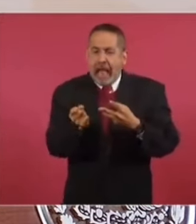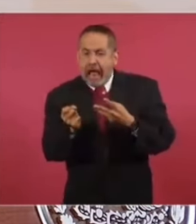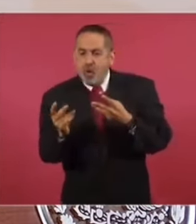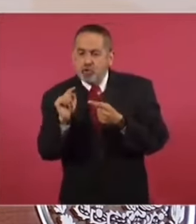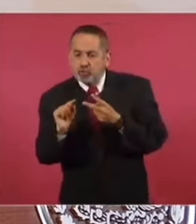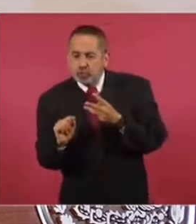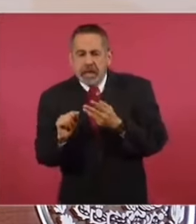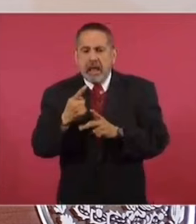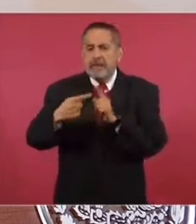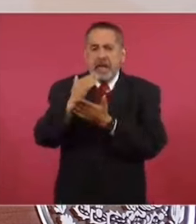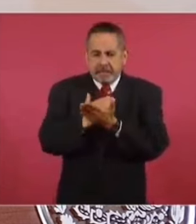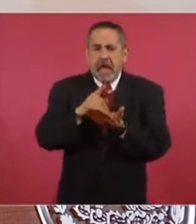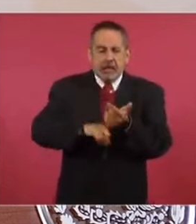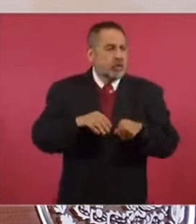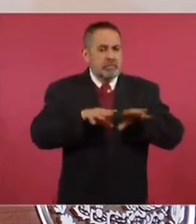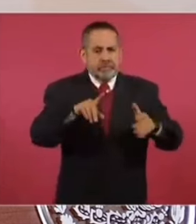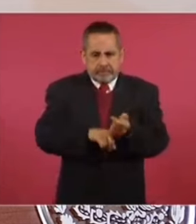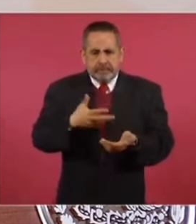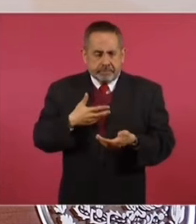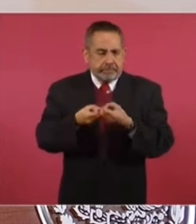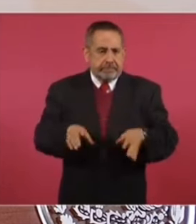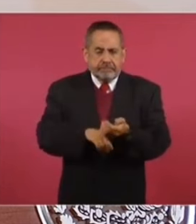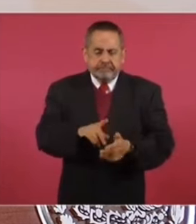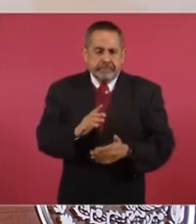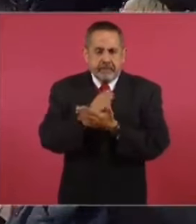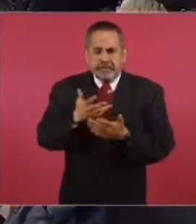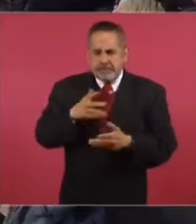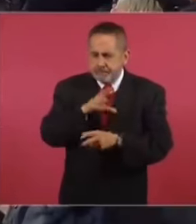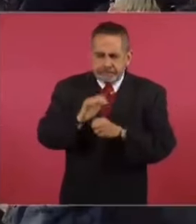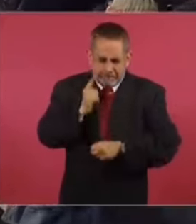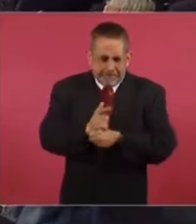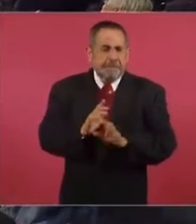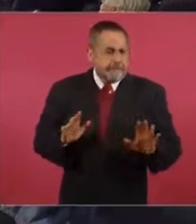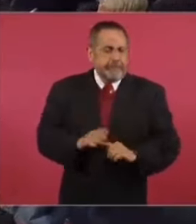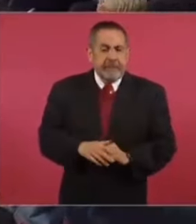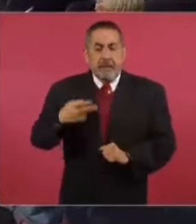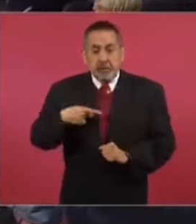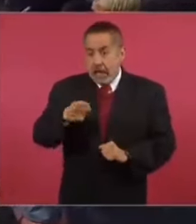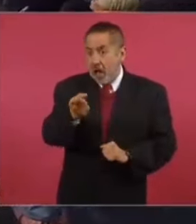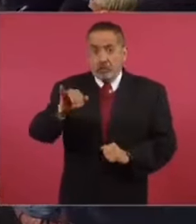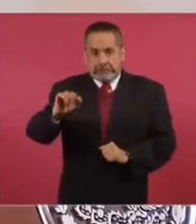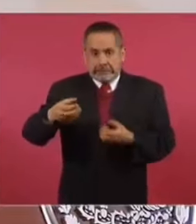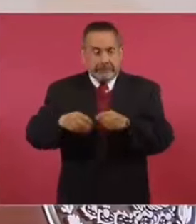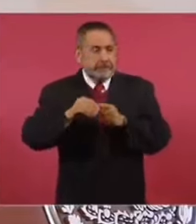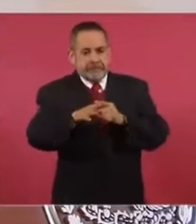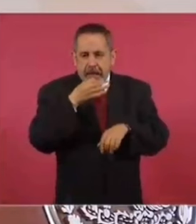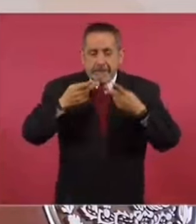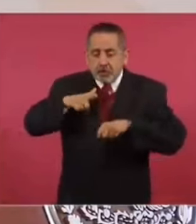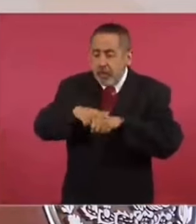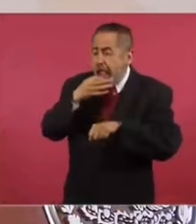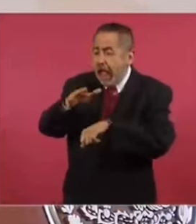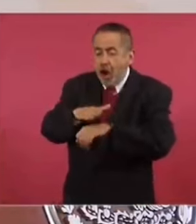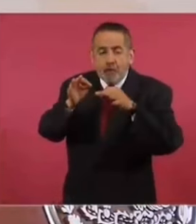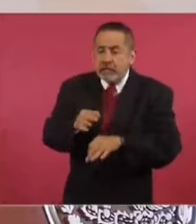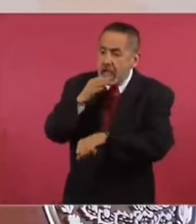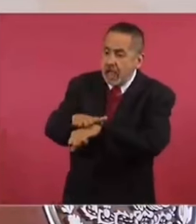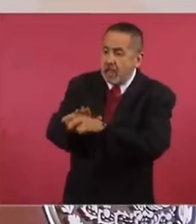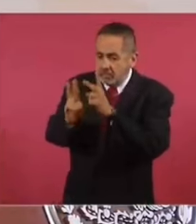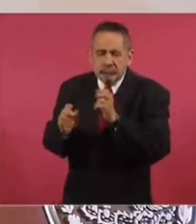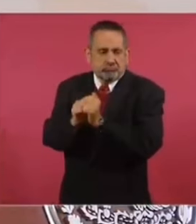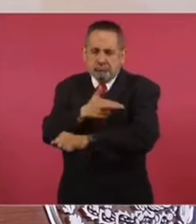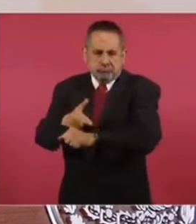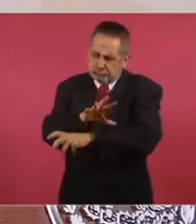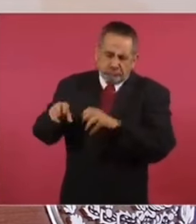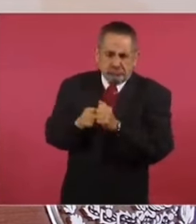porción, digamos menos de la mitad de las personas de los archivos que estaban ahí, tenían esos datos. Lo tenemos precisado. Entonces, a las personas que sí vieron vulnerados sus datos personales, se les va a notificar personalmente de manera oficial y se les va a